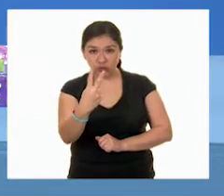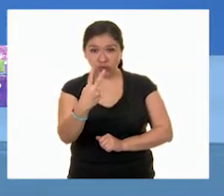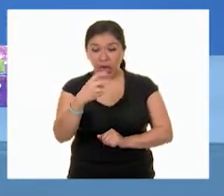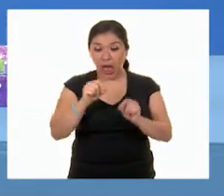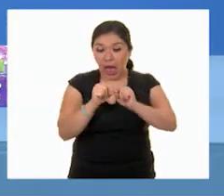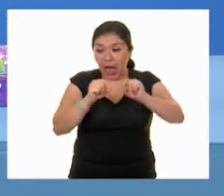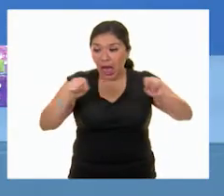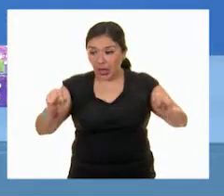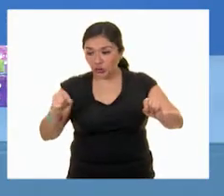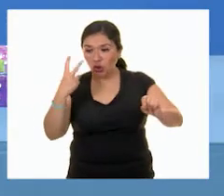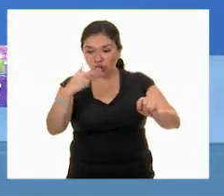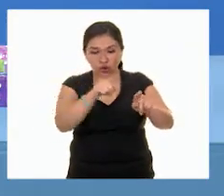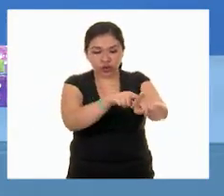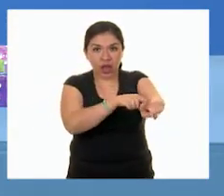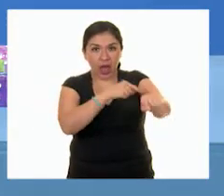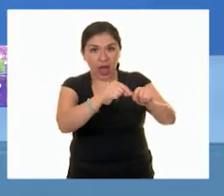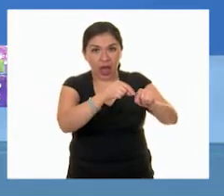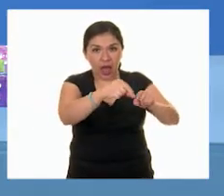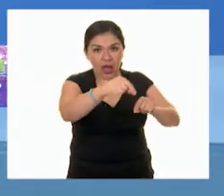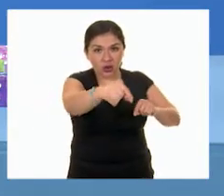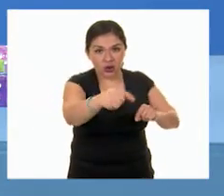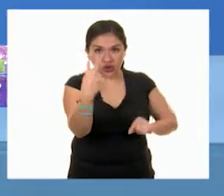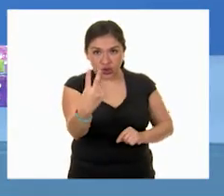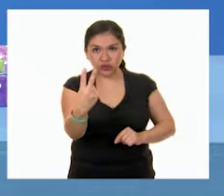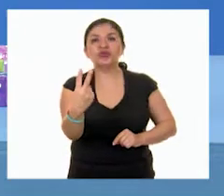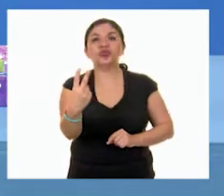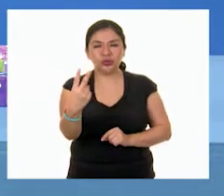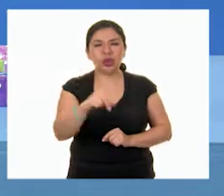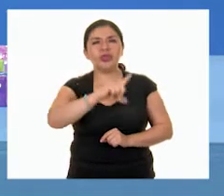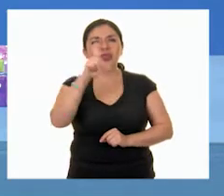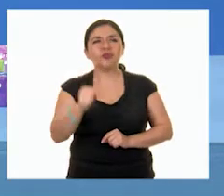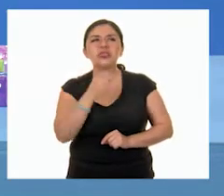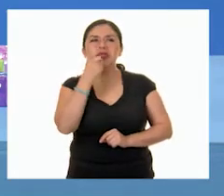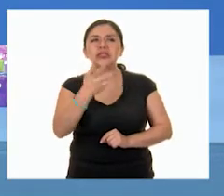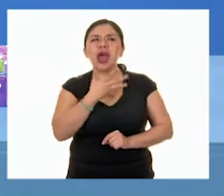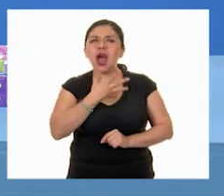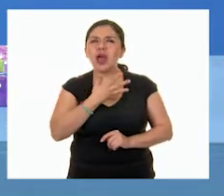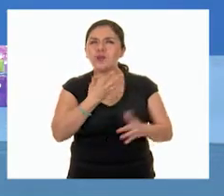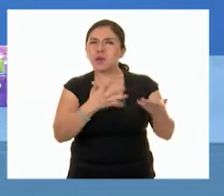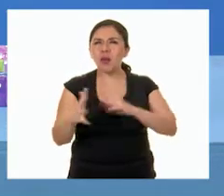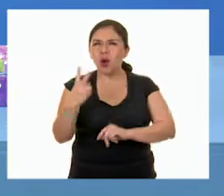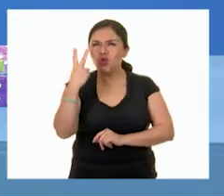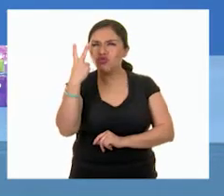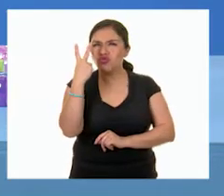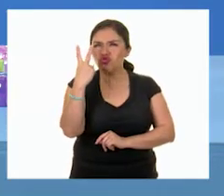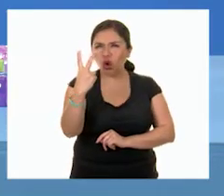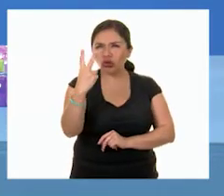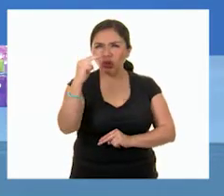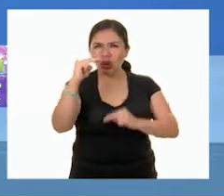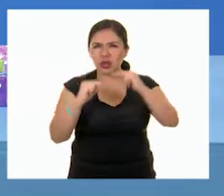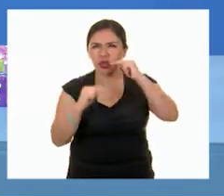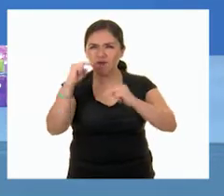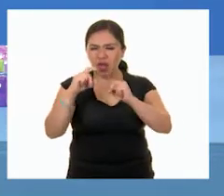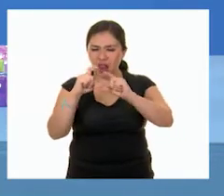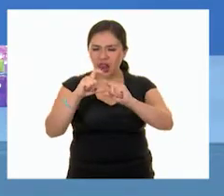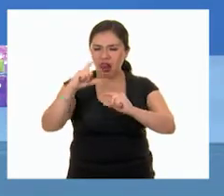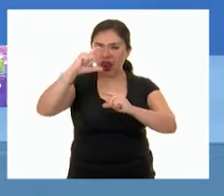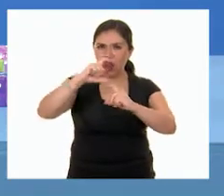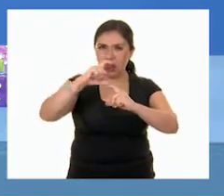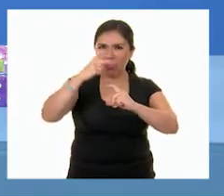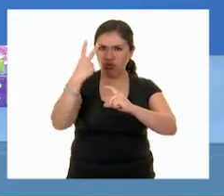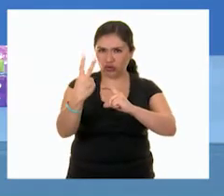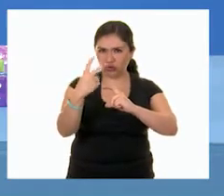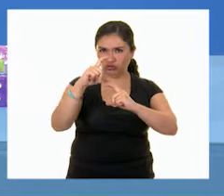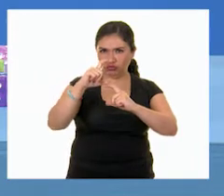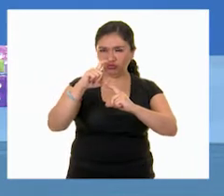y 2 de largo. Ajá. Y luego dijo que por lo menos 2 de niveles, altura. ¿Verdad? De altura. Sí. Muy